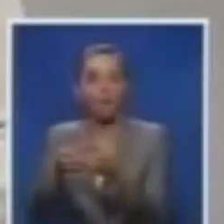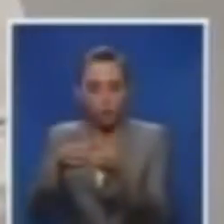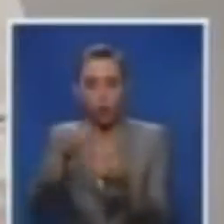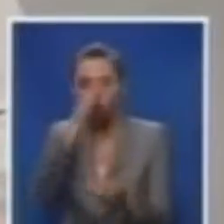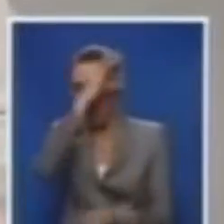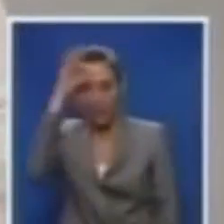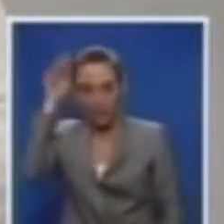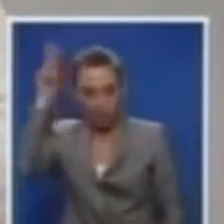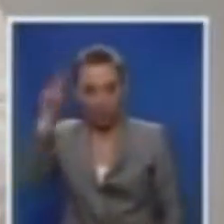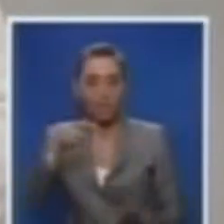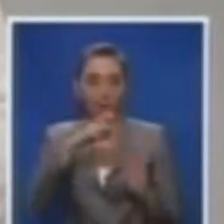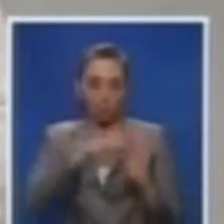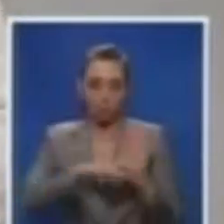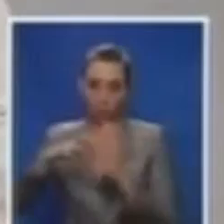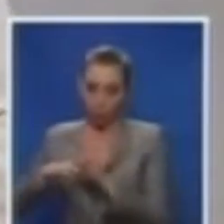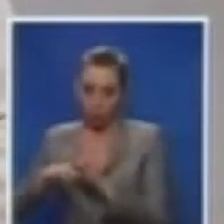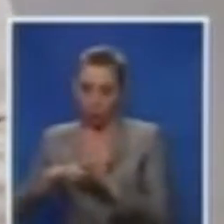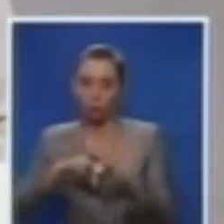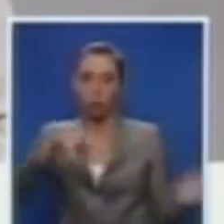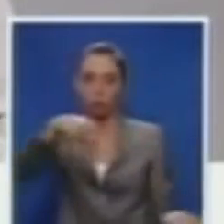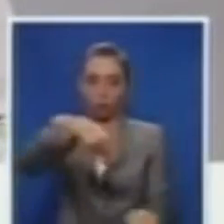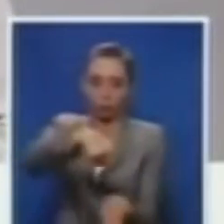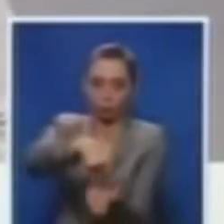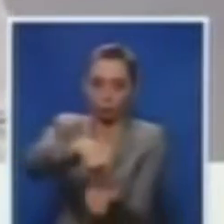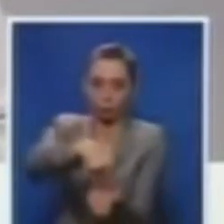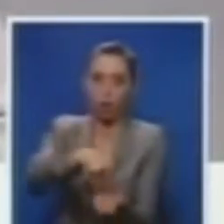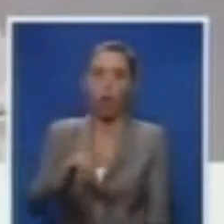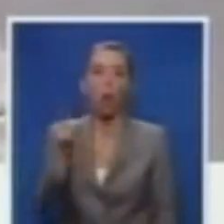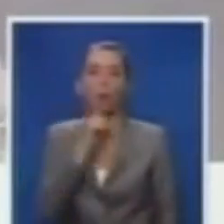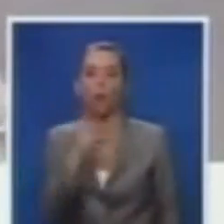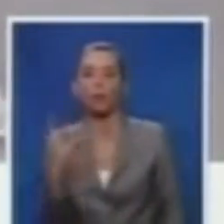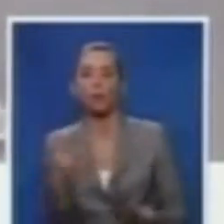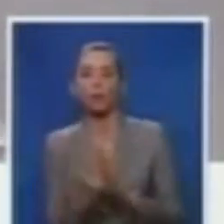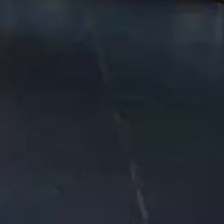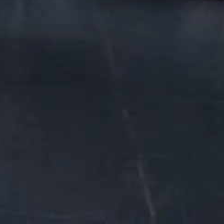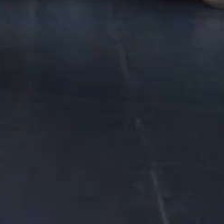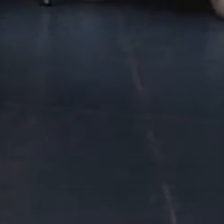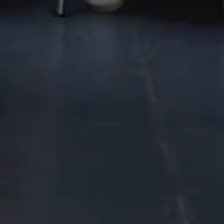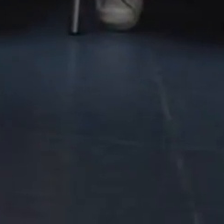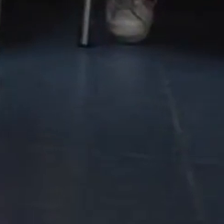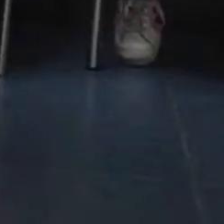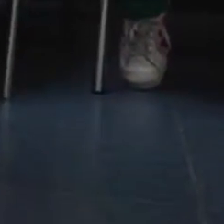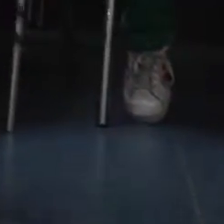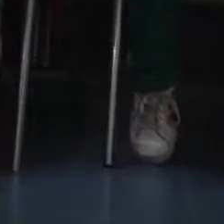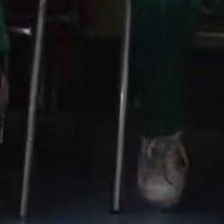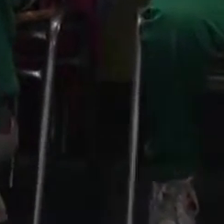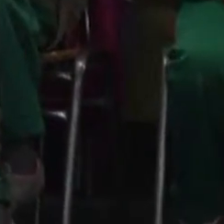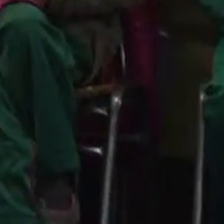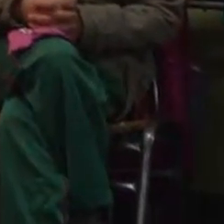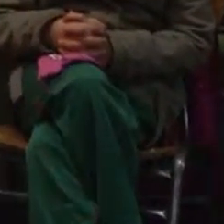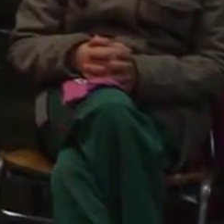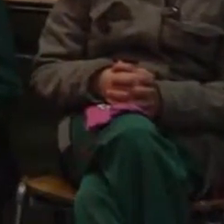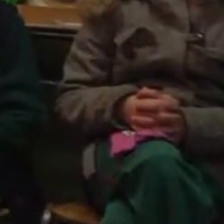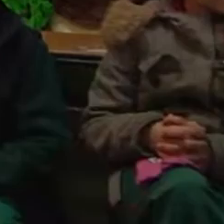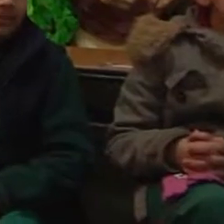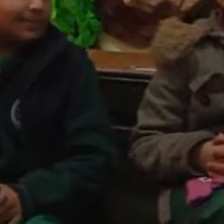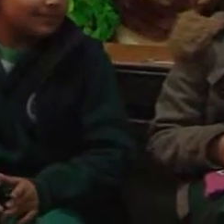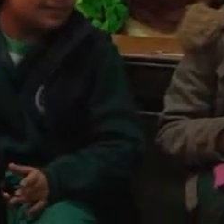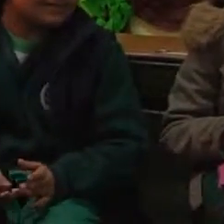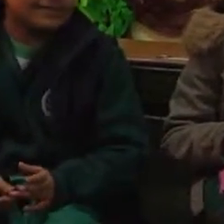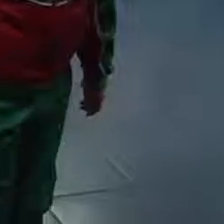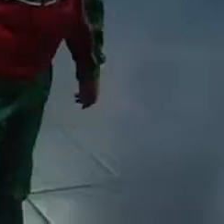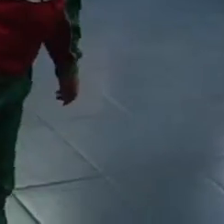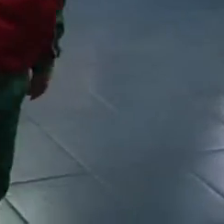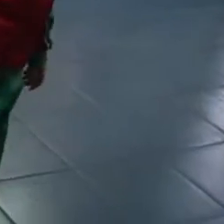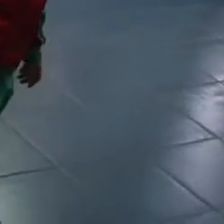serán enviados a este honorable Congreso Nacional durante el último trimestre de este año. El proyecto de ley relacionado al Ministerio de Pueblos